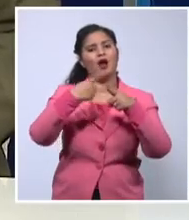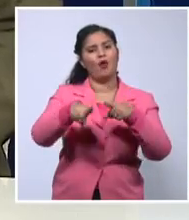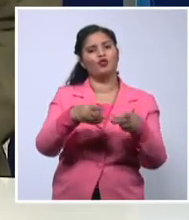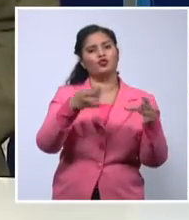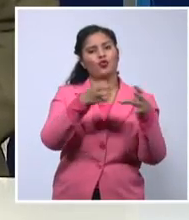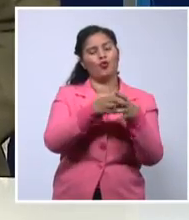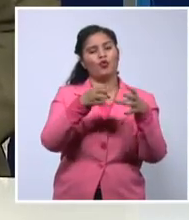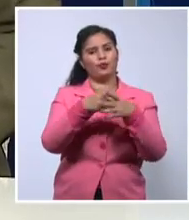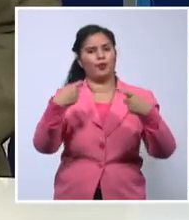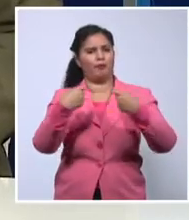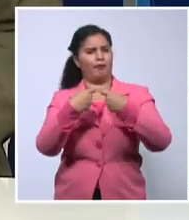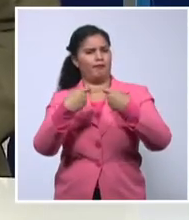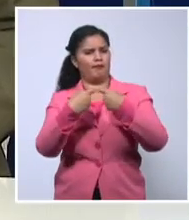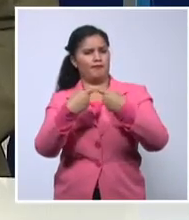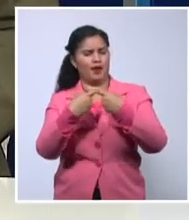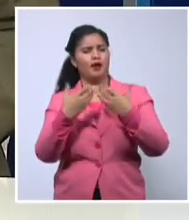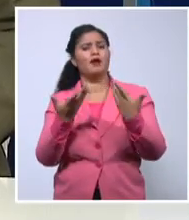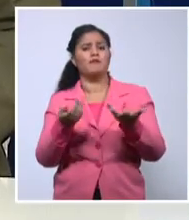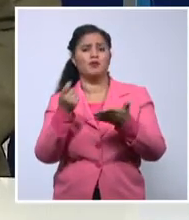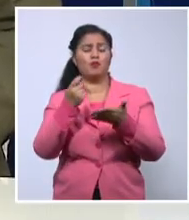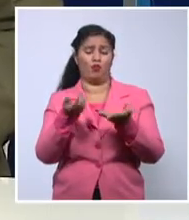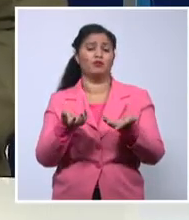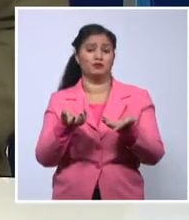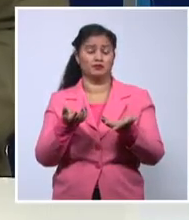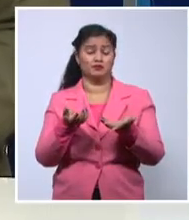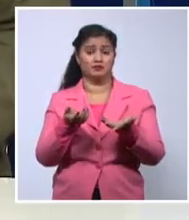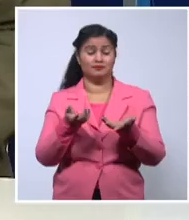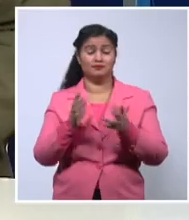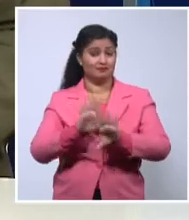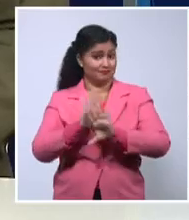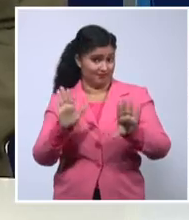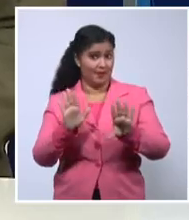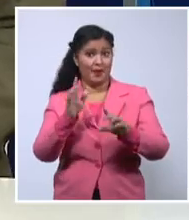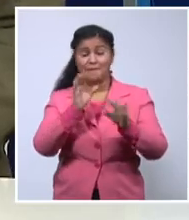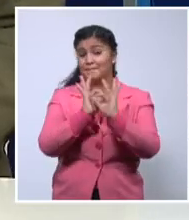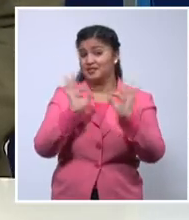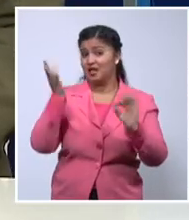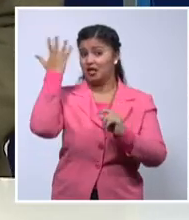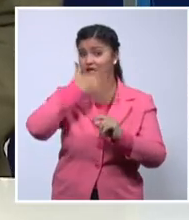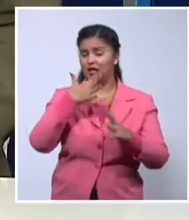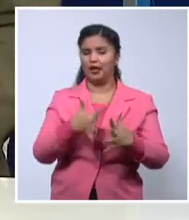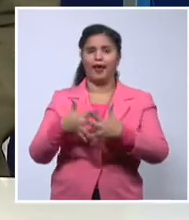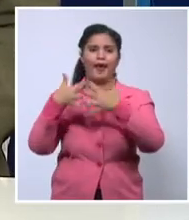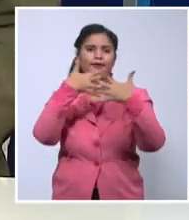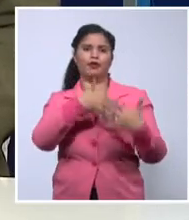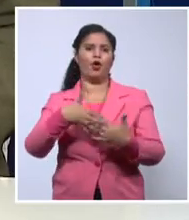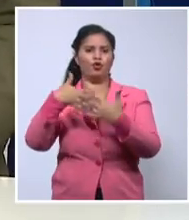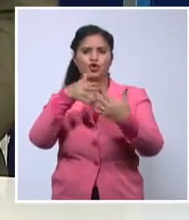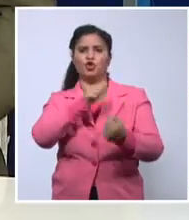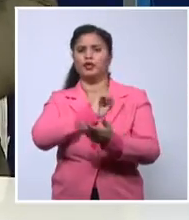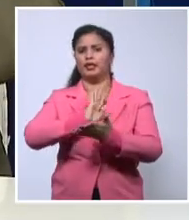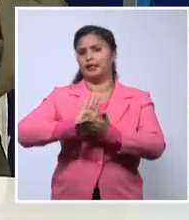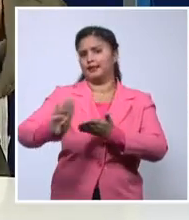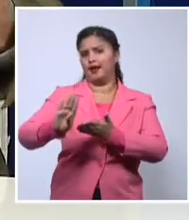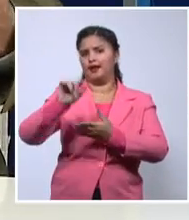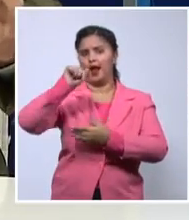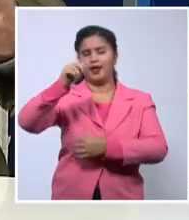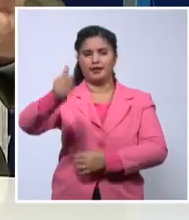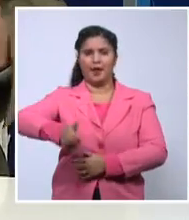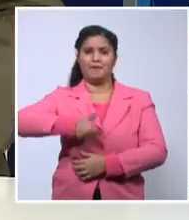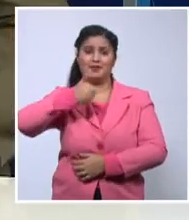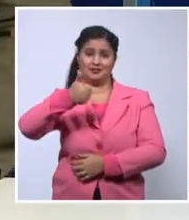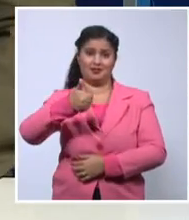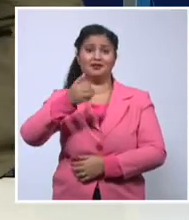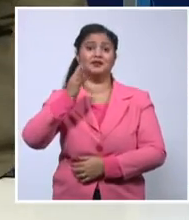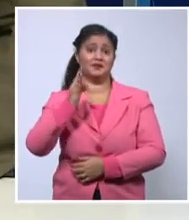derecha local, sus aliados regionales y sobre todo Washington, para barrer al chavismo y que tenía al fiasco de